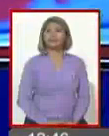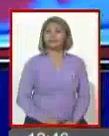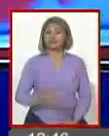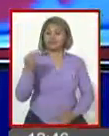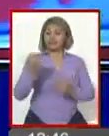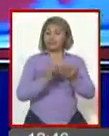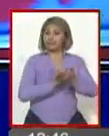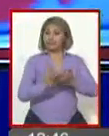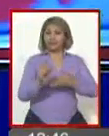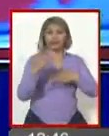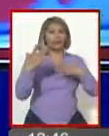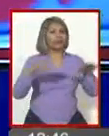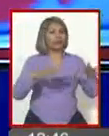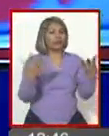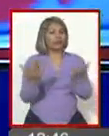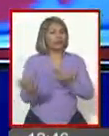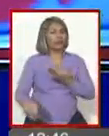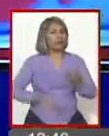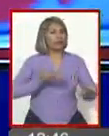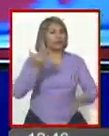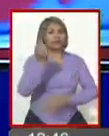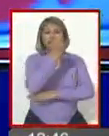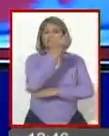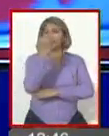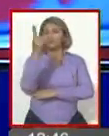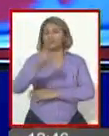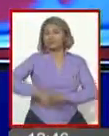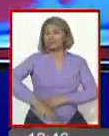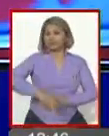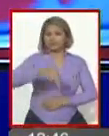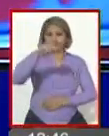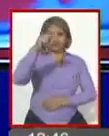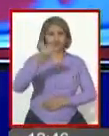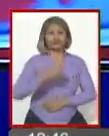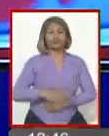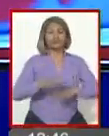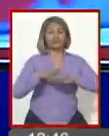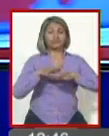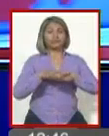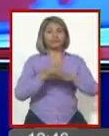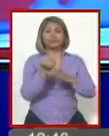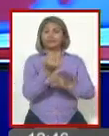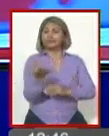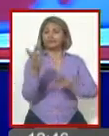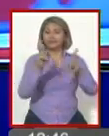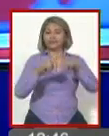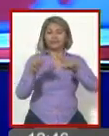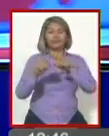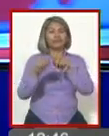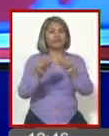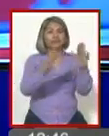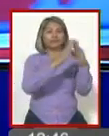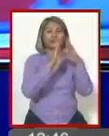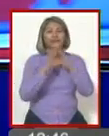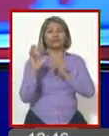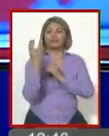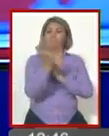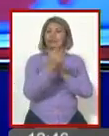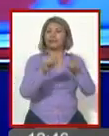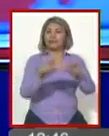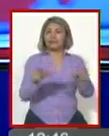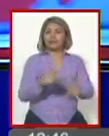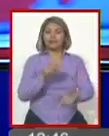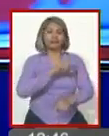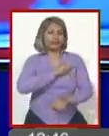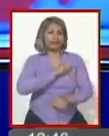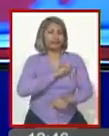Durante el fin de semana se registró un gran incendio forestal en la zona norte de la ciudad, que alertó a varios vecinos de diferentes condominios de la zona, y